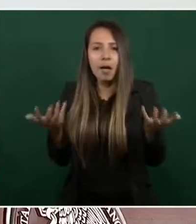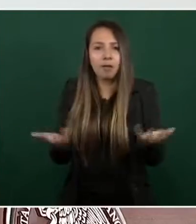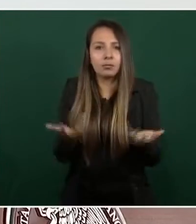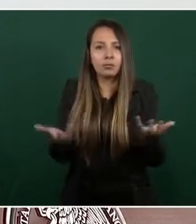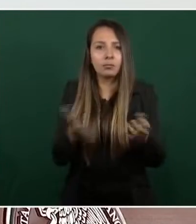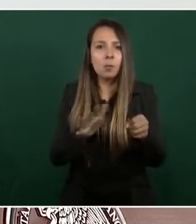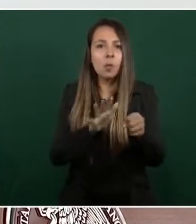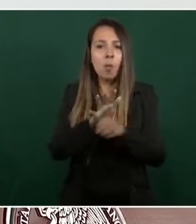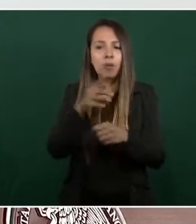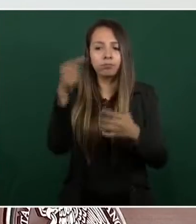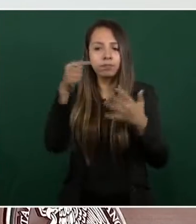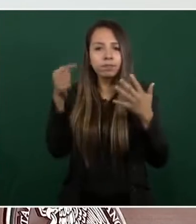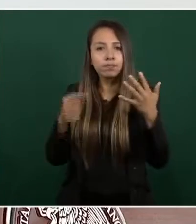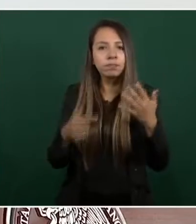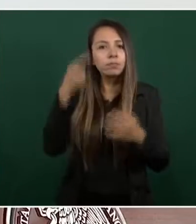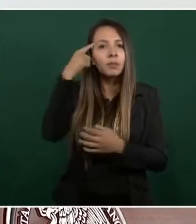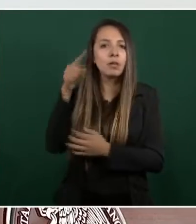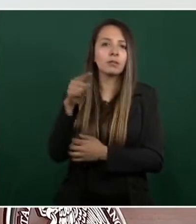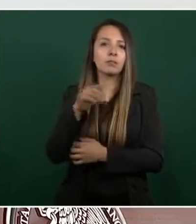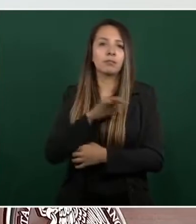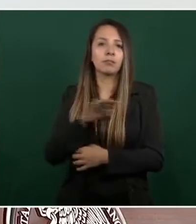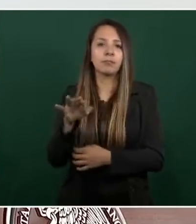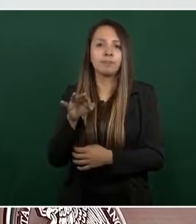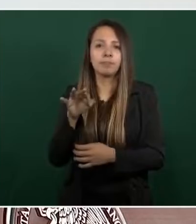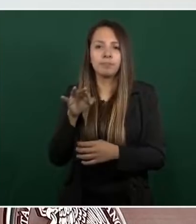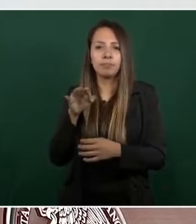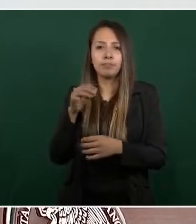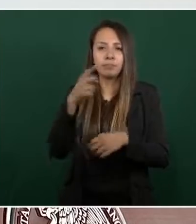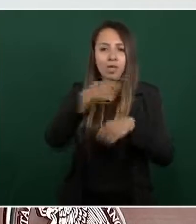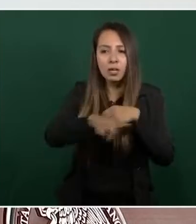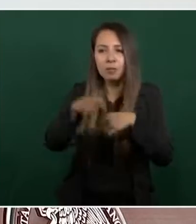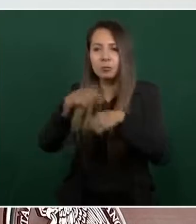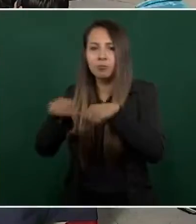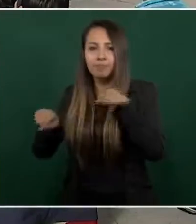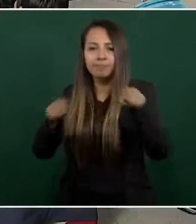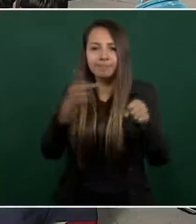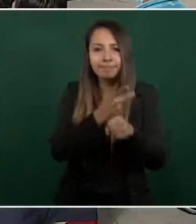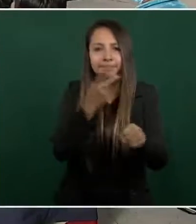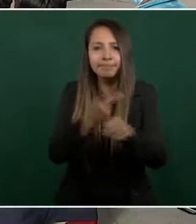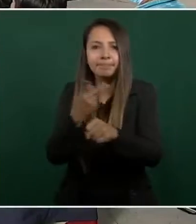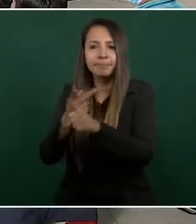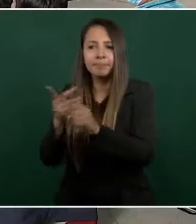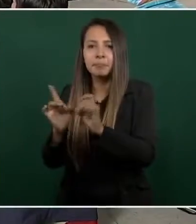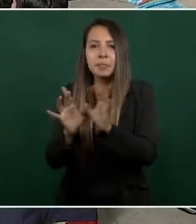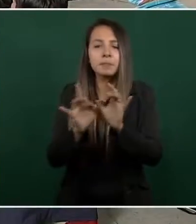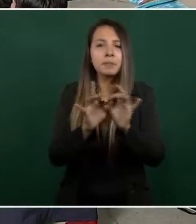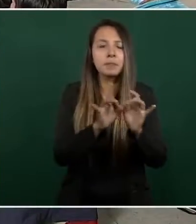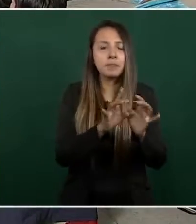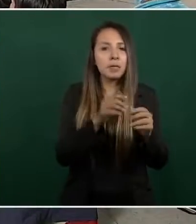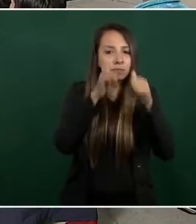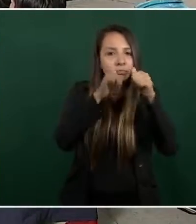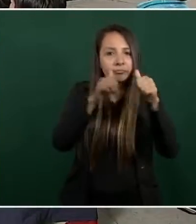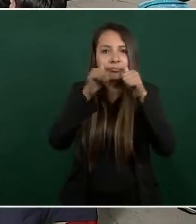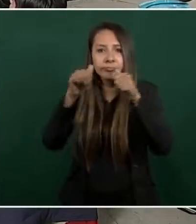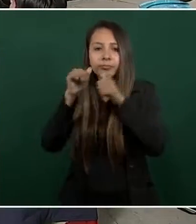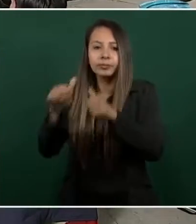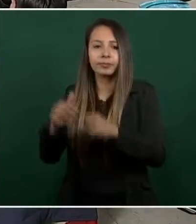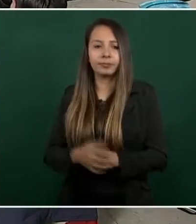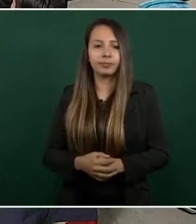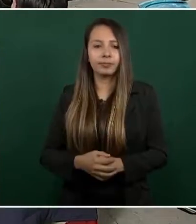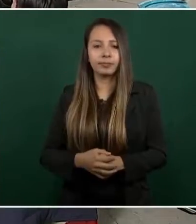desarrollar para poder atender esos delitos. Aquí lo vemos en la incidencia delictiva, 6 delitos